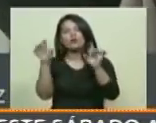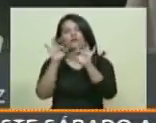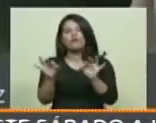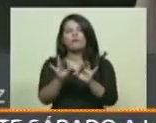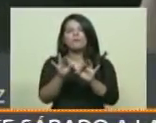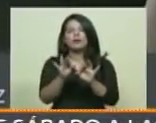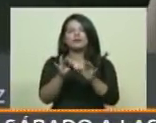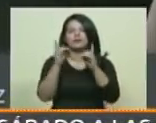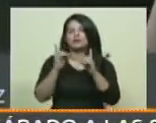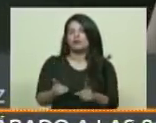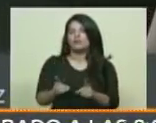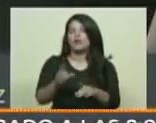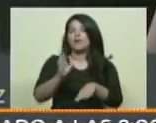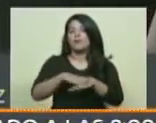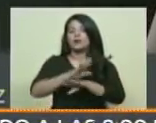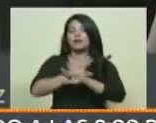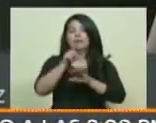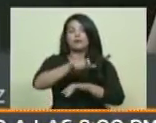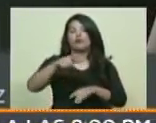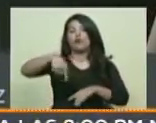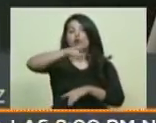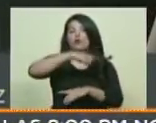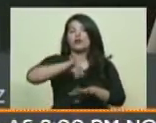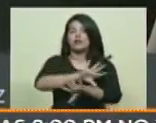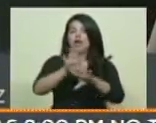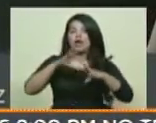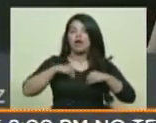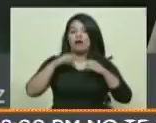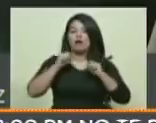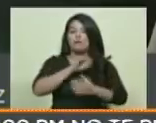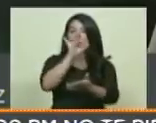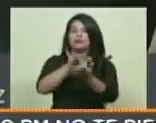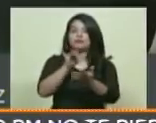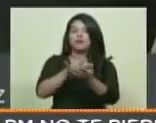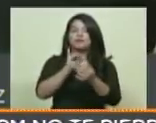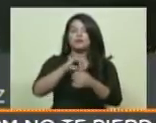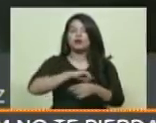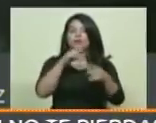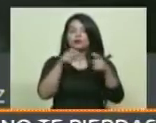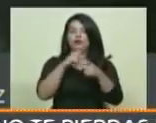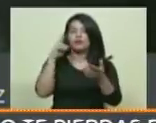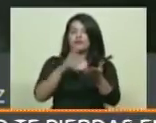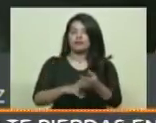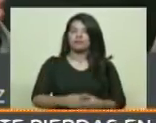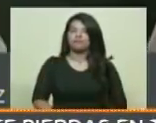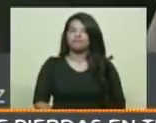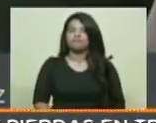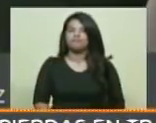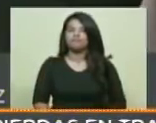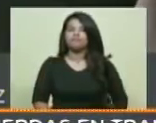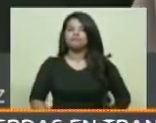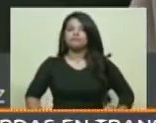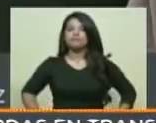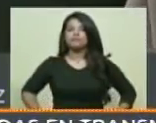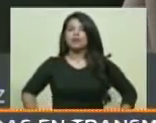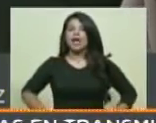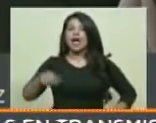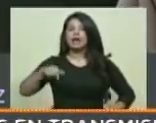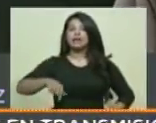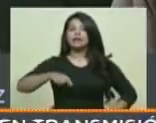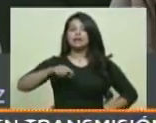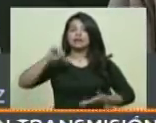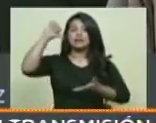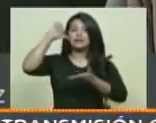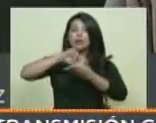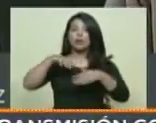medidas una vez que los beneficiarios de estas medidas se presenten ante la Comisión para la Verdad. El eje central es